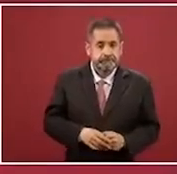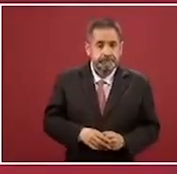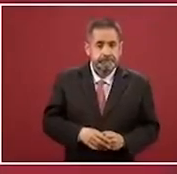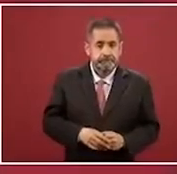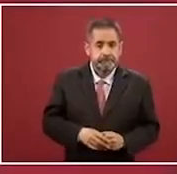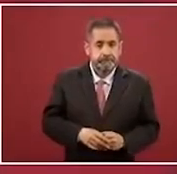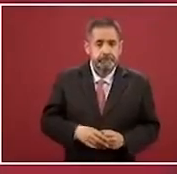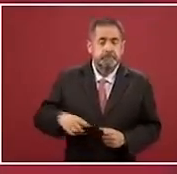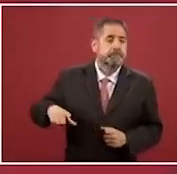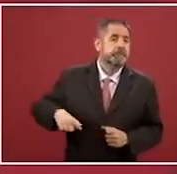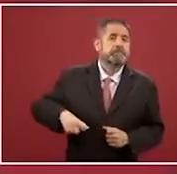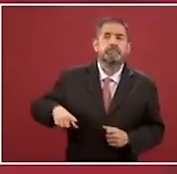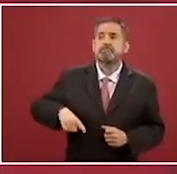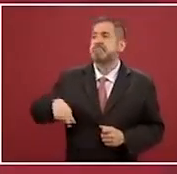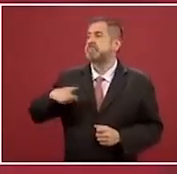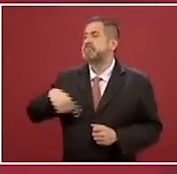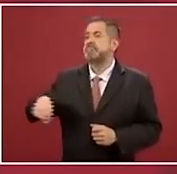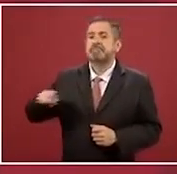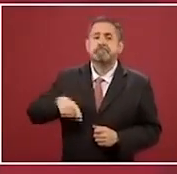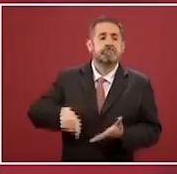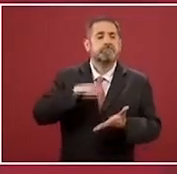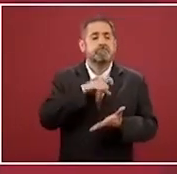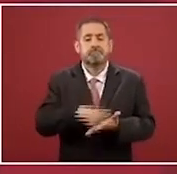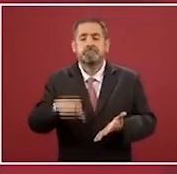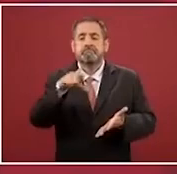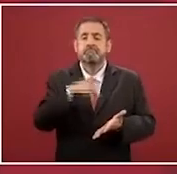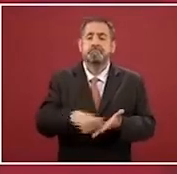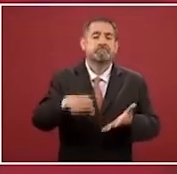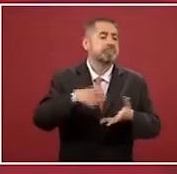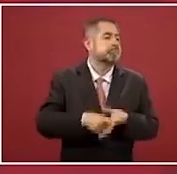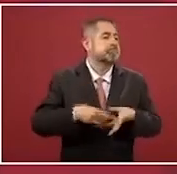el gobierno compra